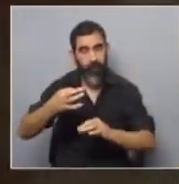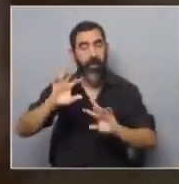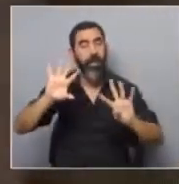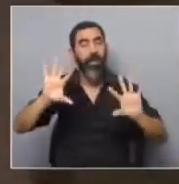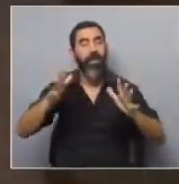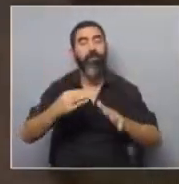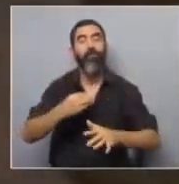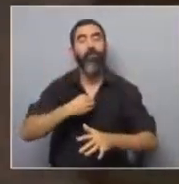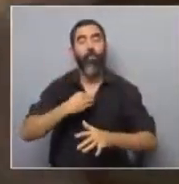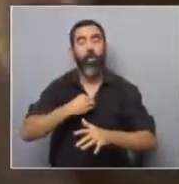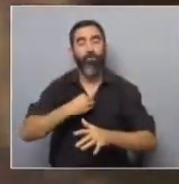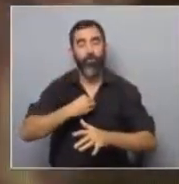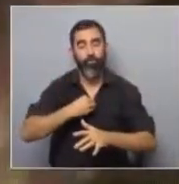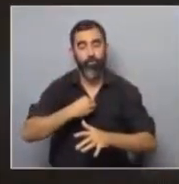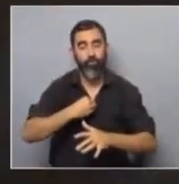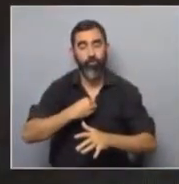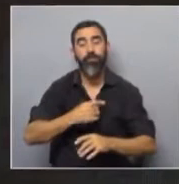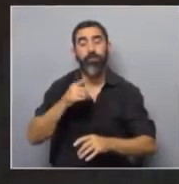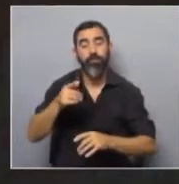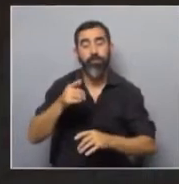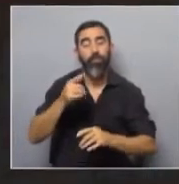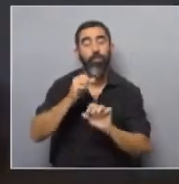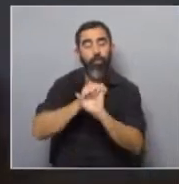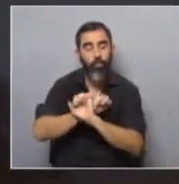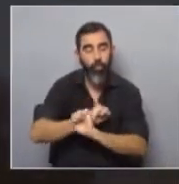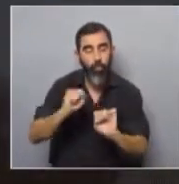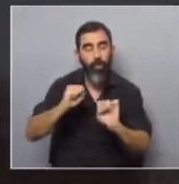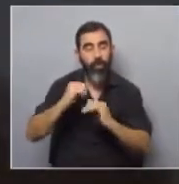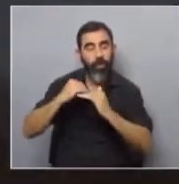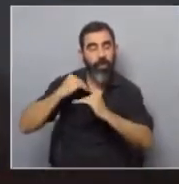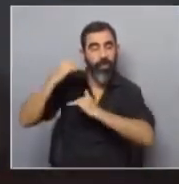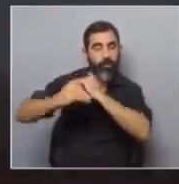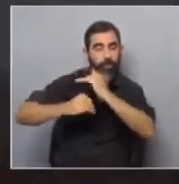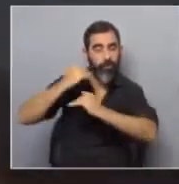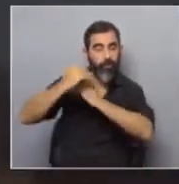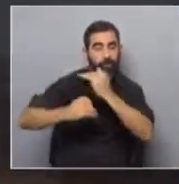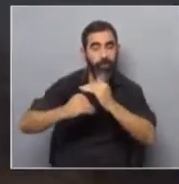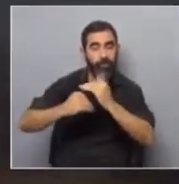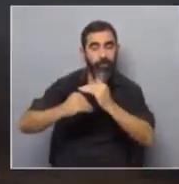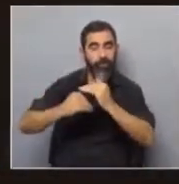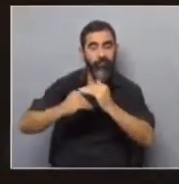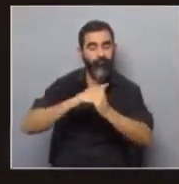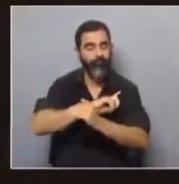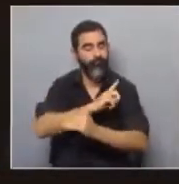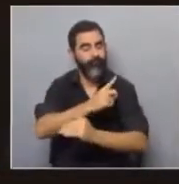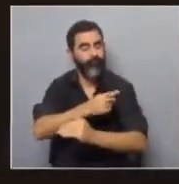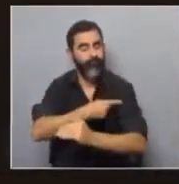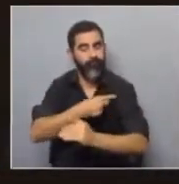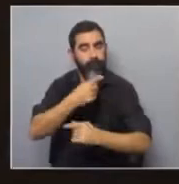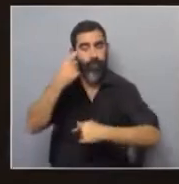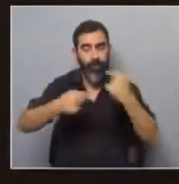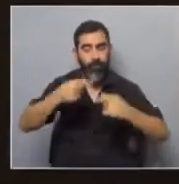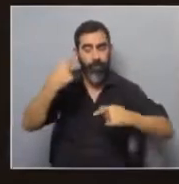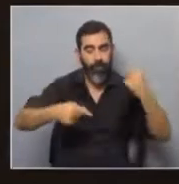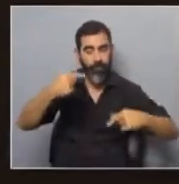la vocación. Era esa la posibilidad de desarrollar una potencialidad